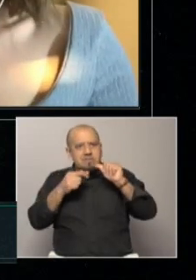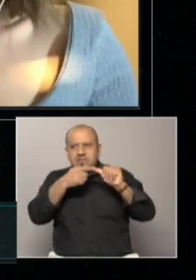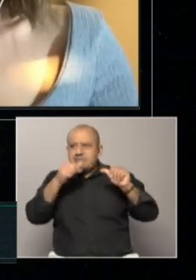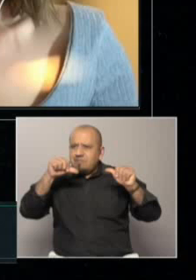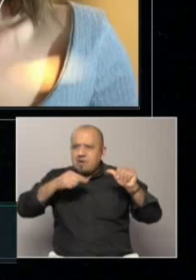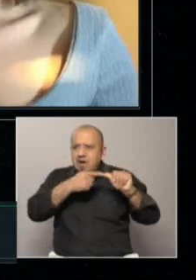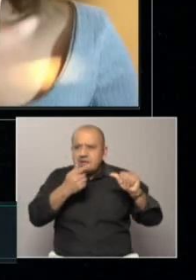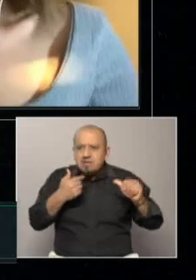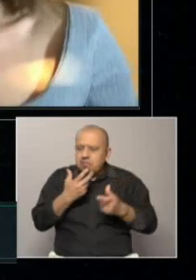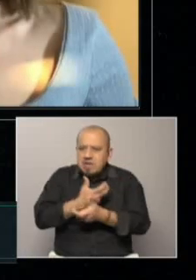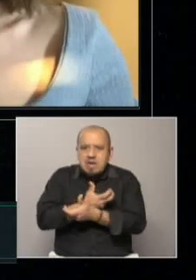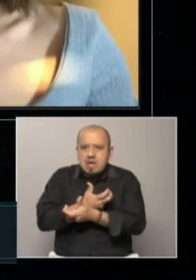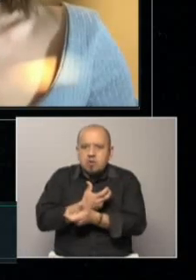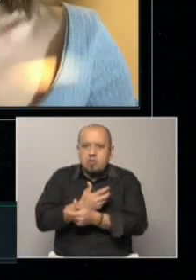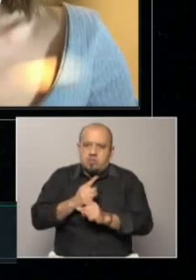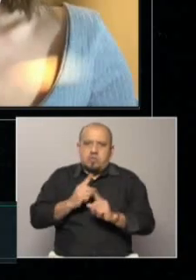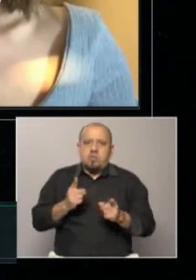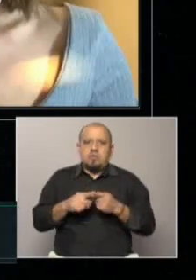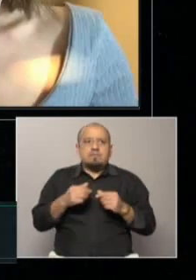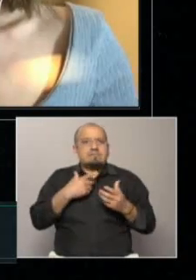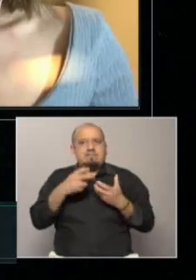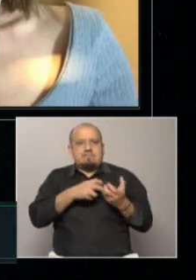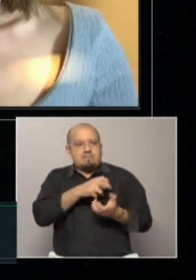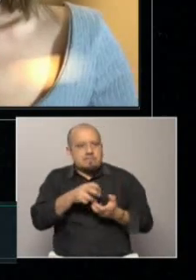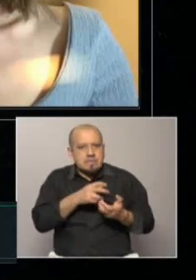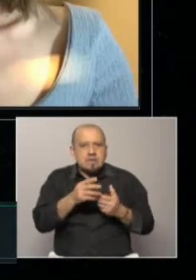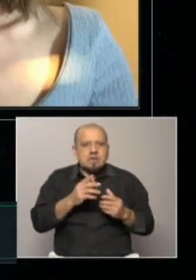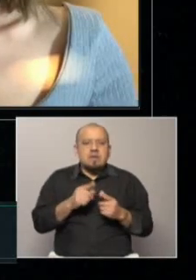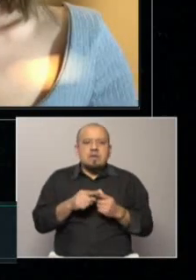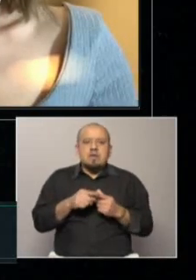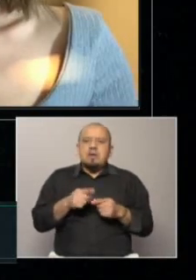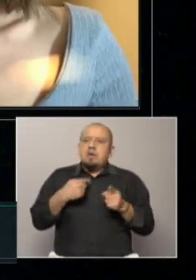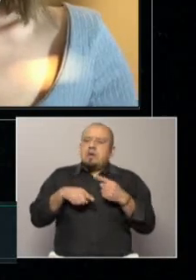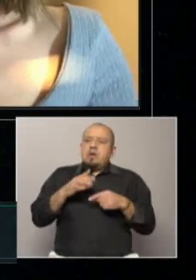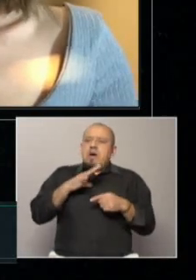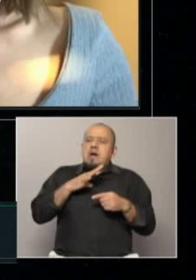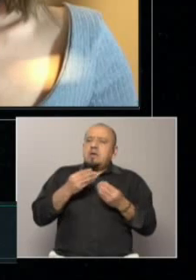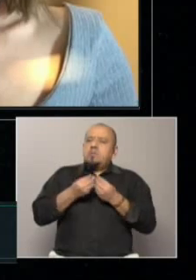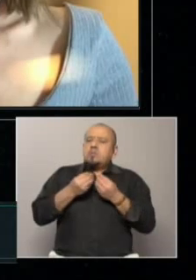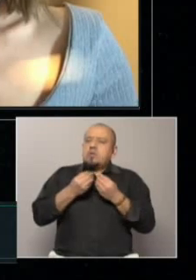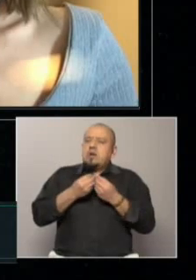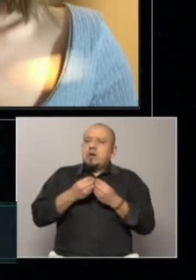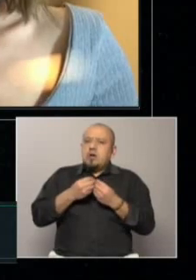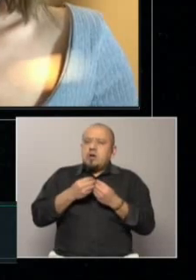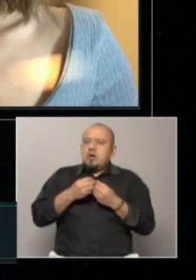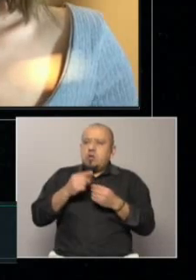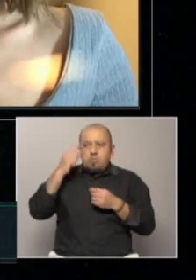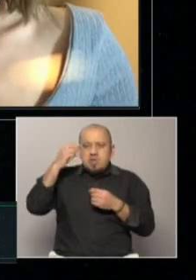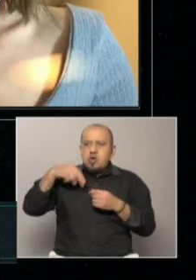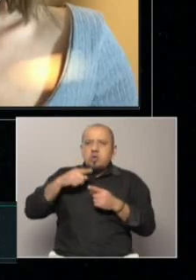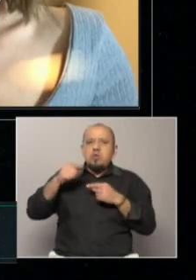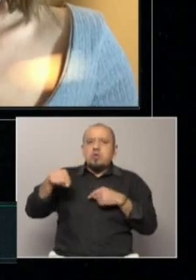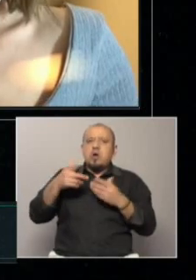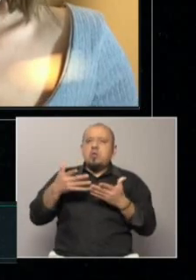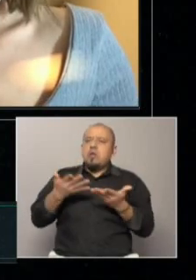al organismo. Mucho más en un clima de tensión, de encierro. ¿Querés? Sí, pero sabés que hay muchas voces y lo vimos en Buenos Aires esta semana y te